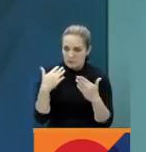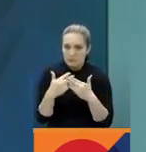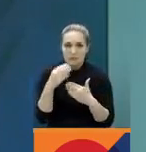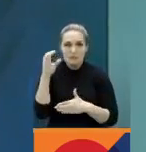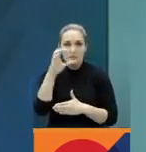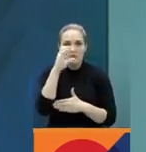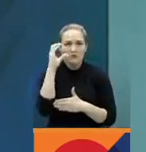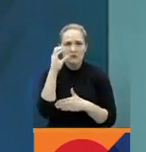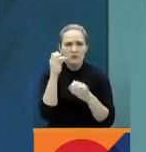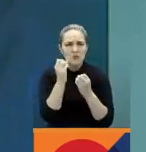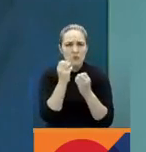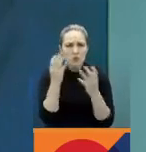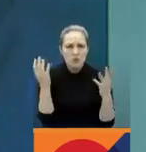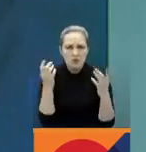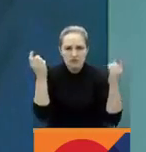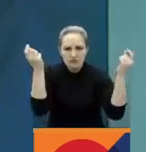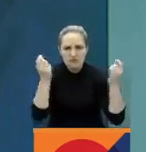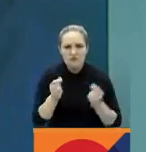han sido aplicadas